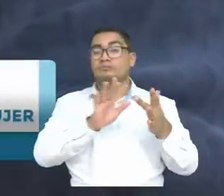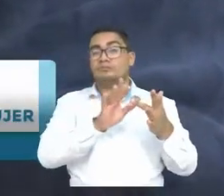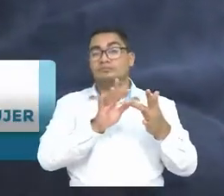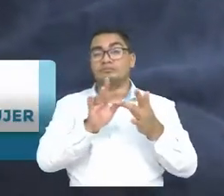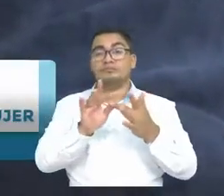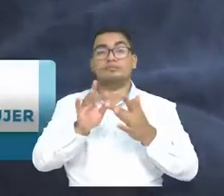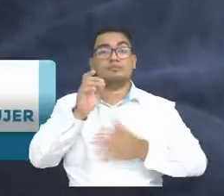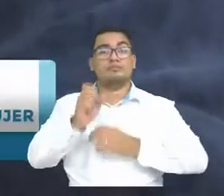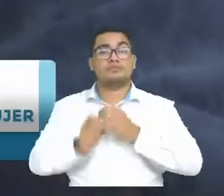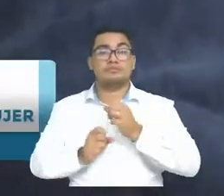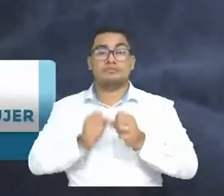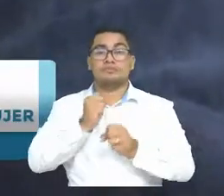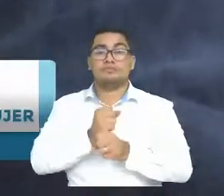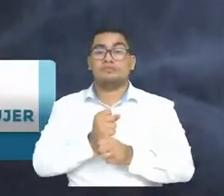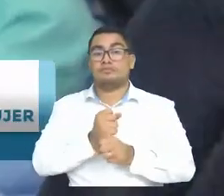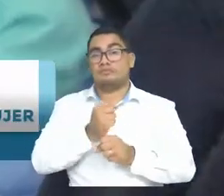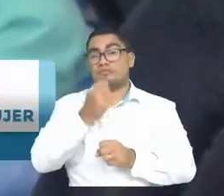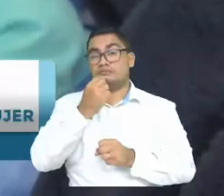solo la edad